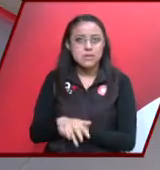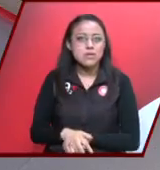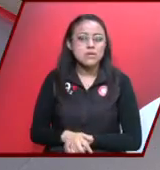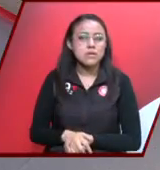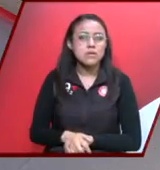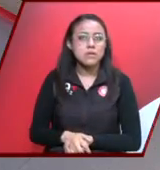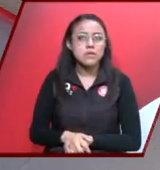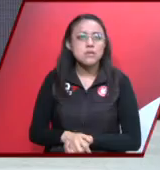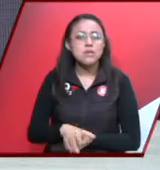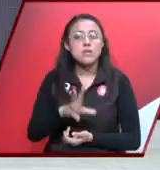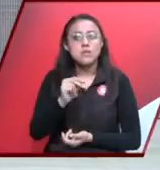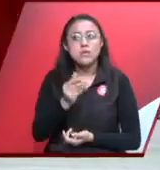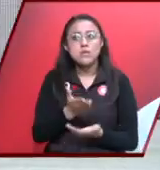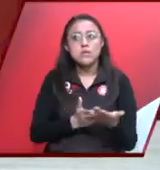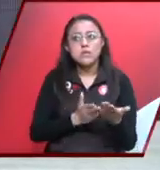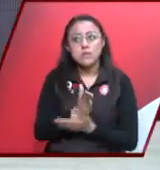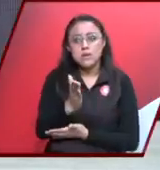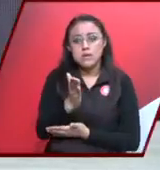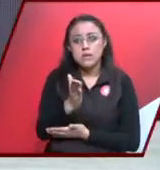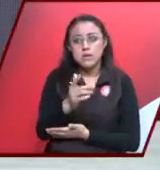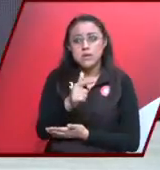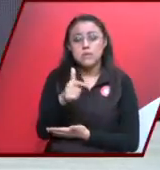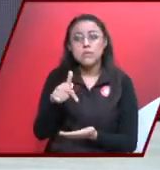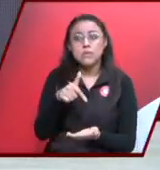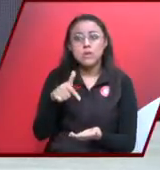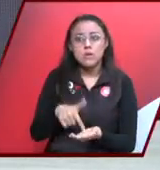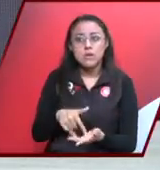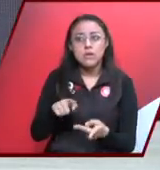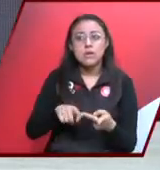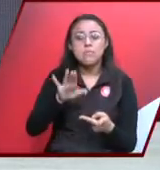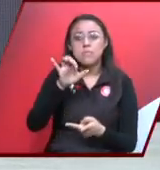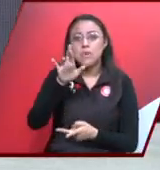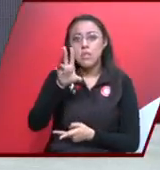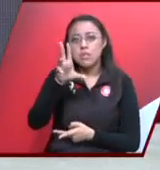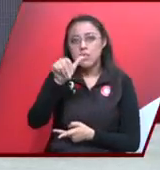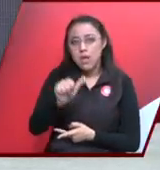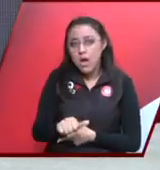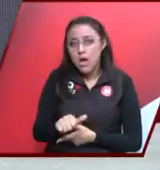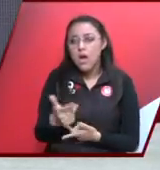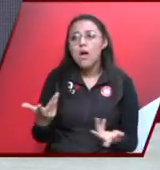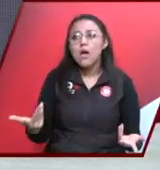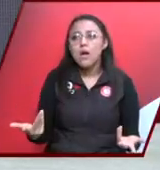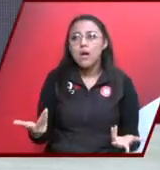yo tengo licencia para ir a comer. Ah, ok. ¿Brenda?